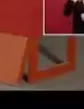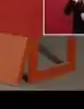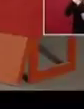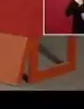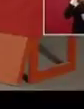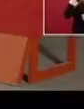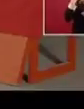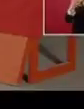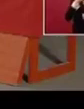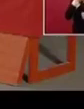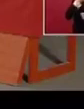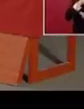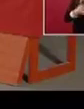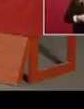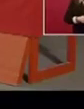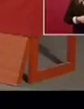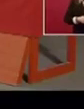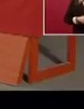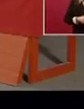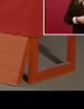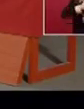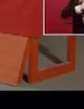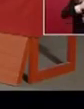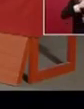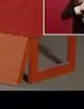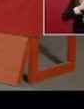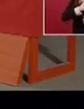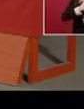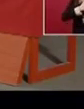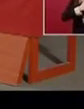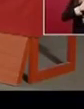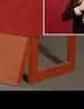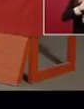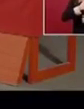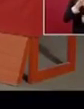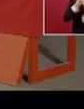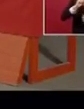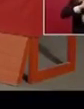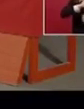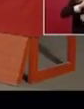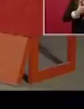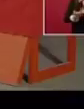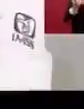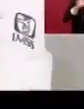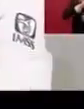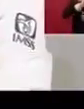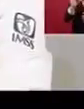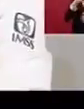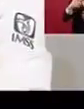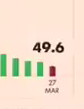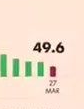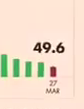otras y 2 y algunos de los otros síntomas le damos la